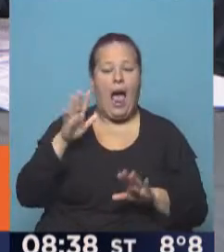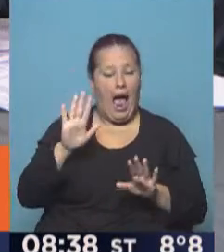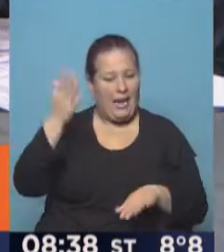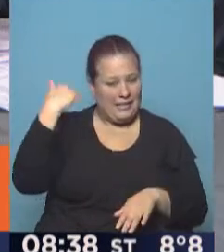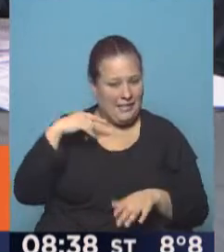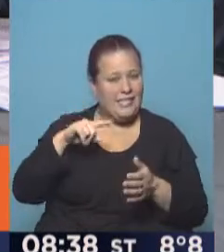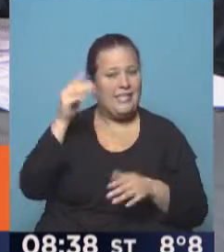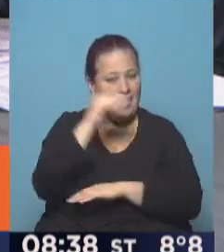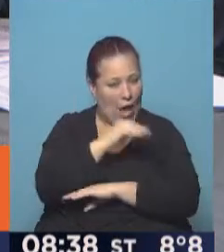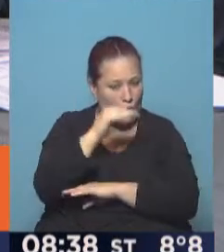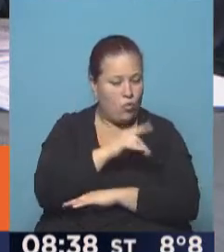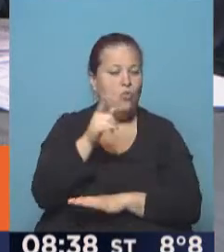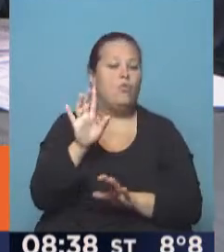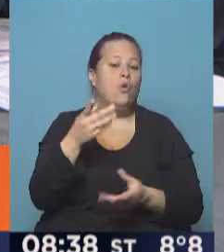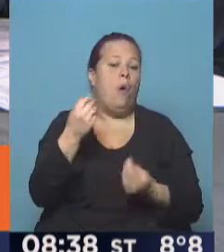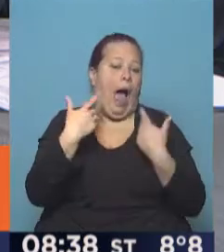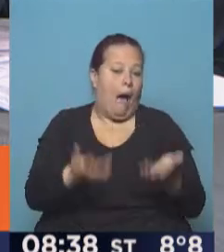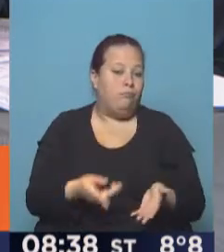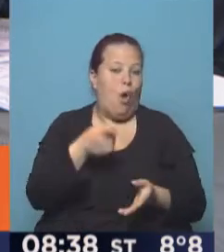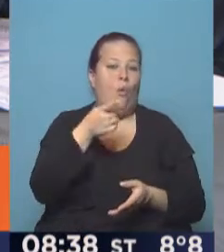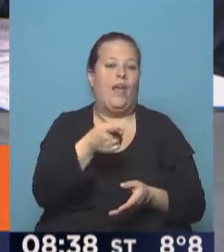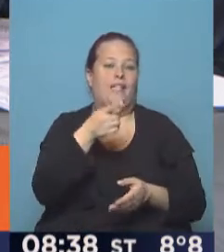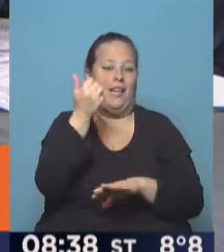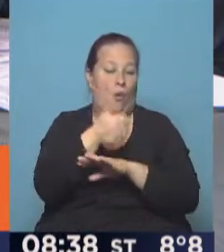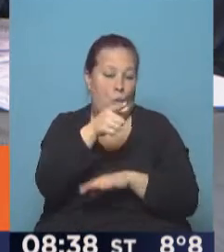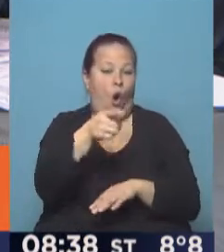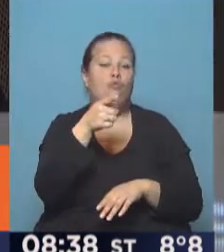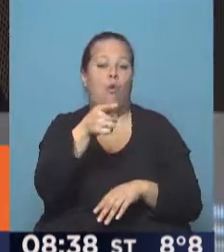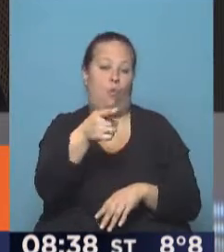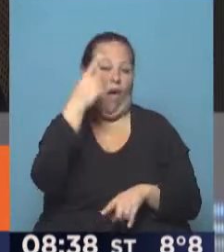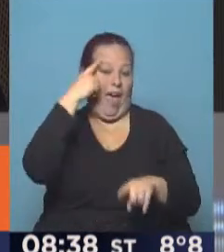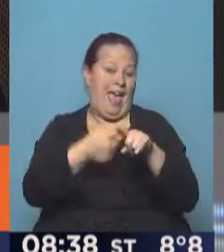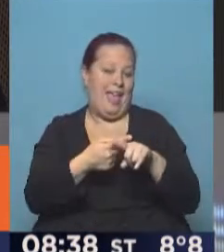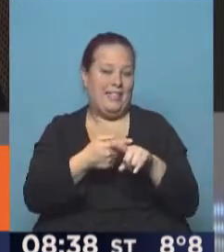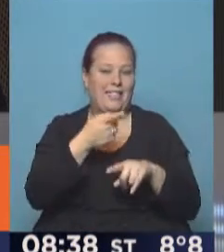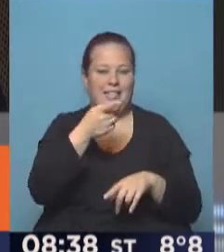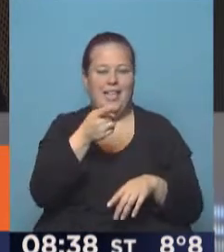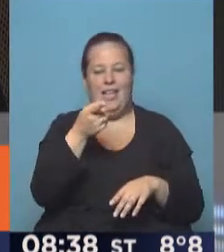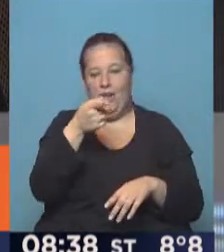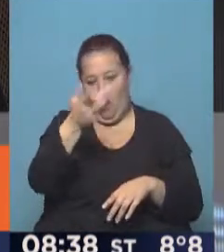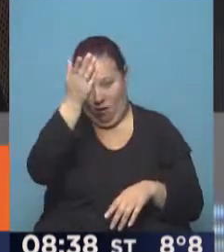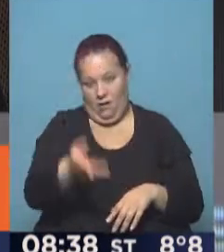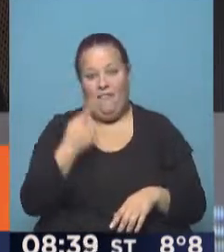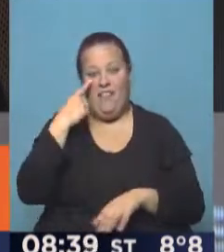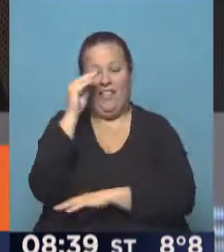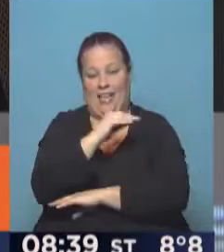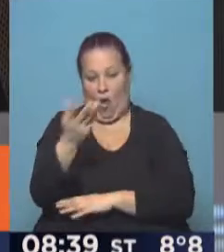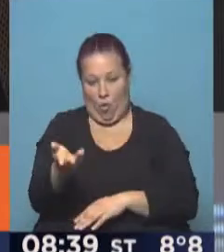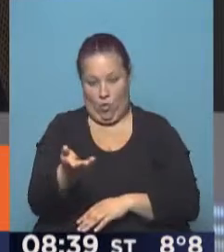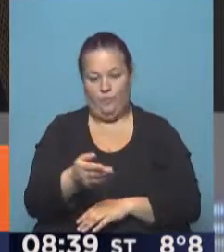en la provincia de Santa Cruz? Digo, aprovechamos la presencia suya, que usted fue es un hombre de la provincia de Santa